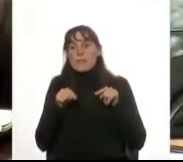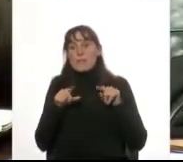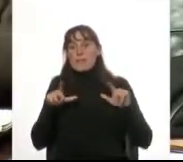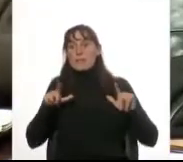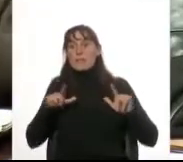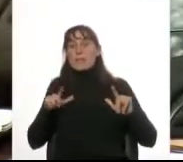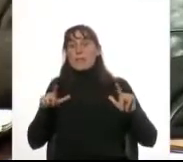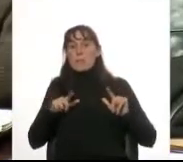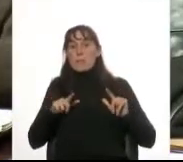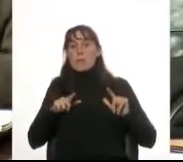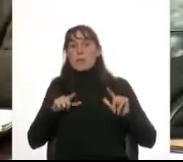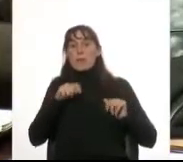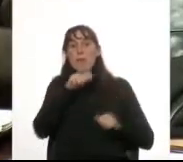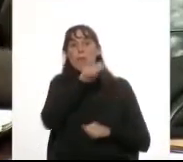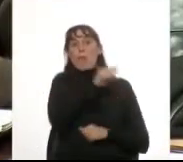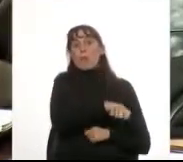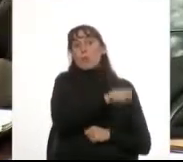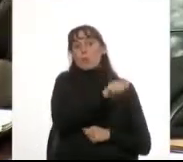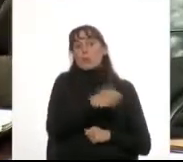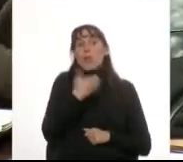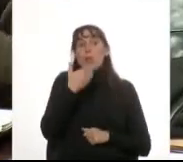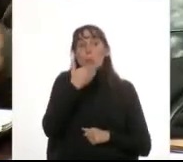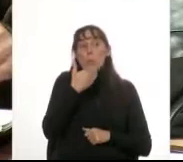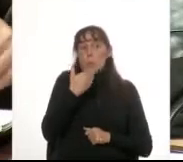espero que la justicia le saque las dudas